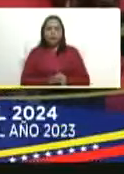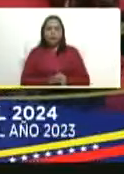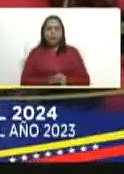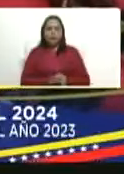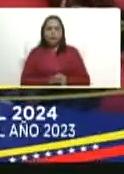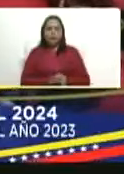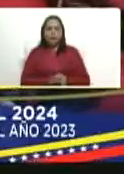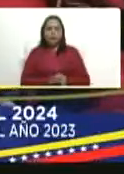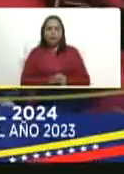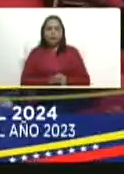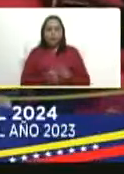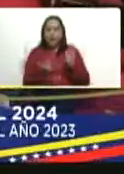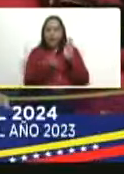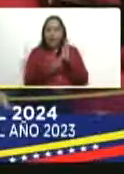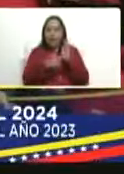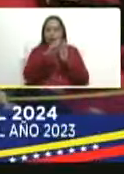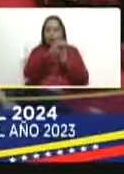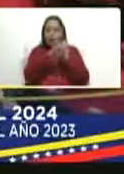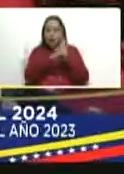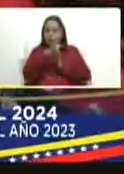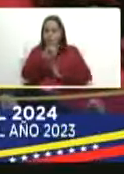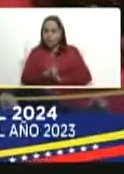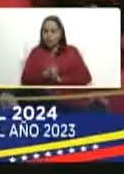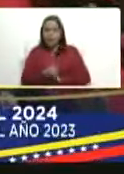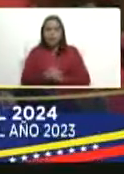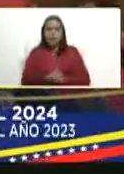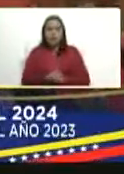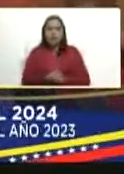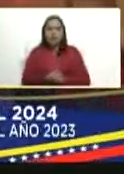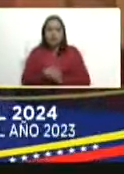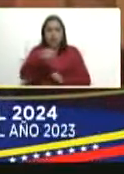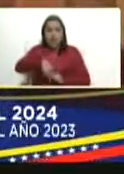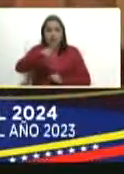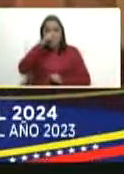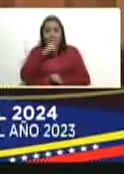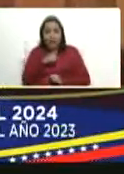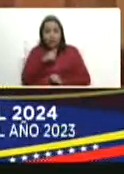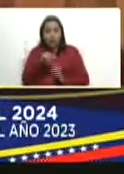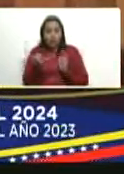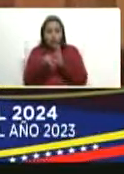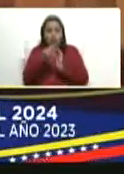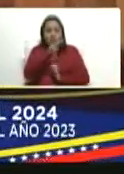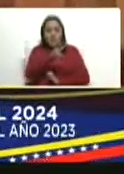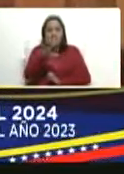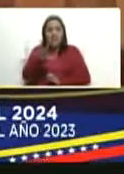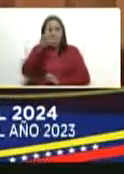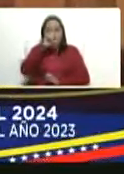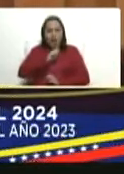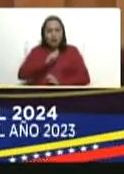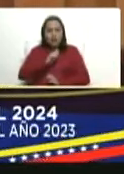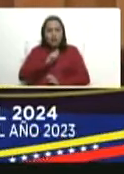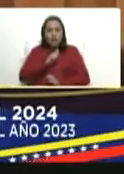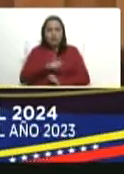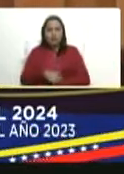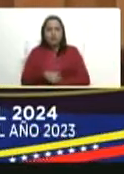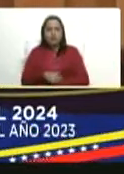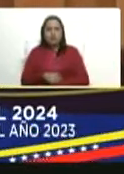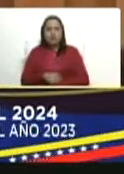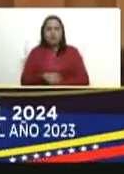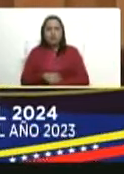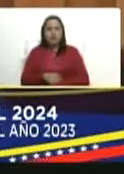Esta Constitución, que este año cumple 25 años,